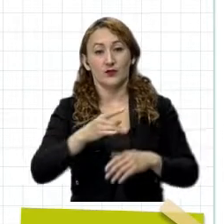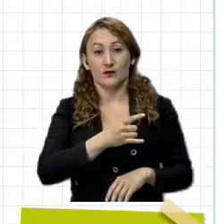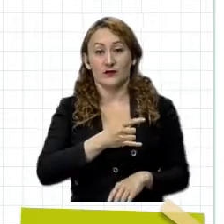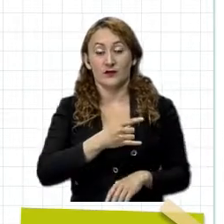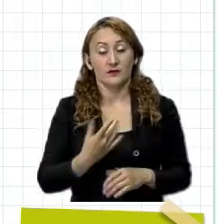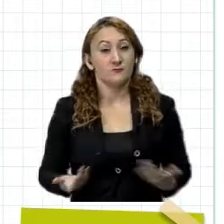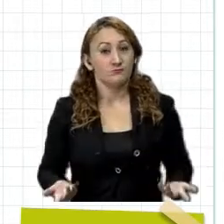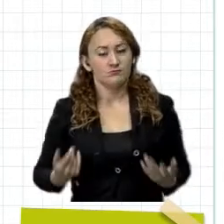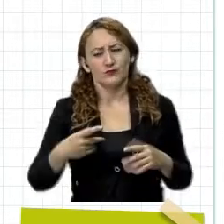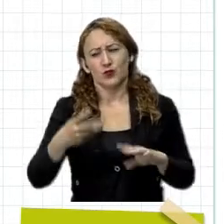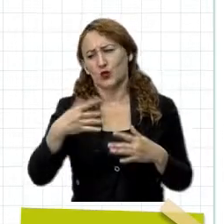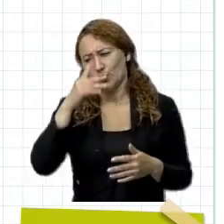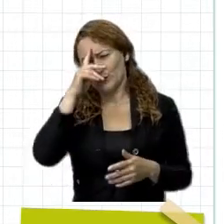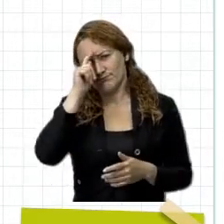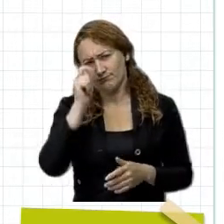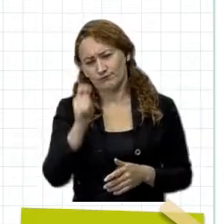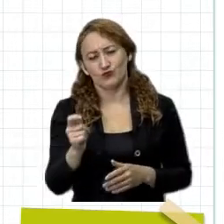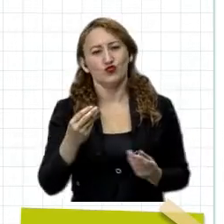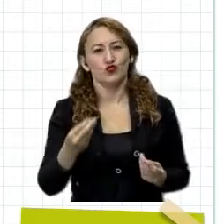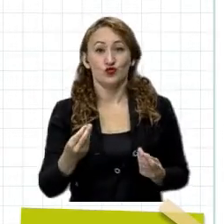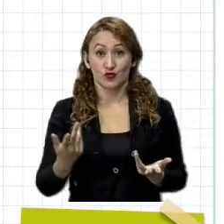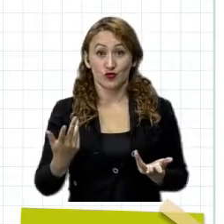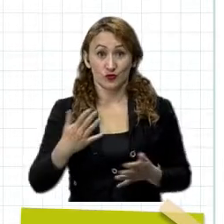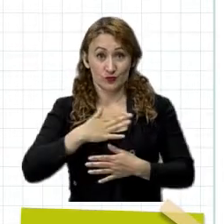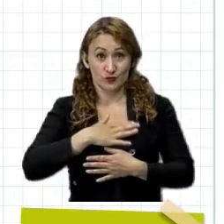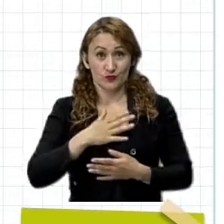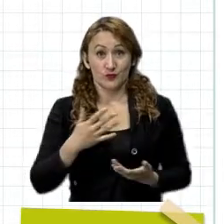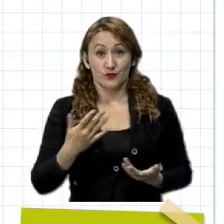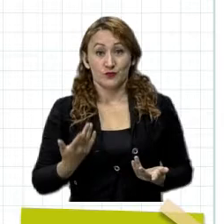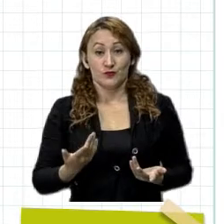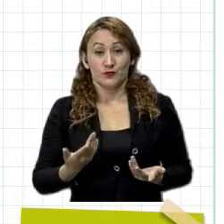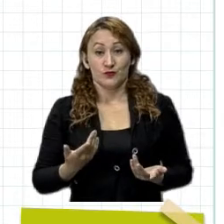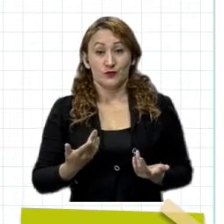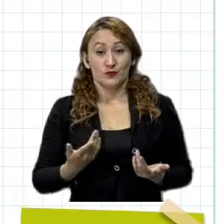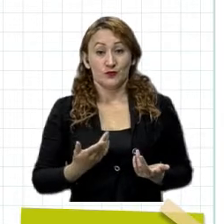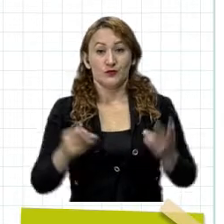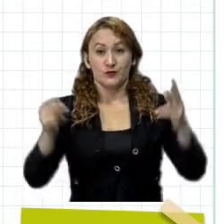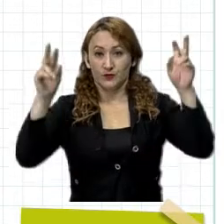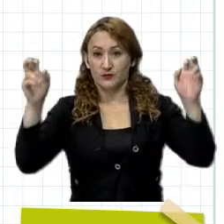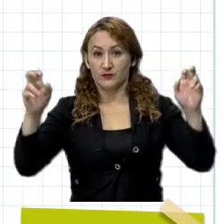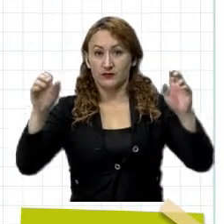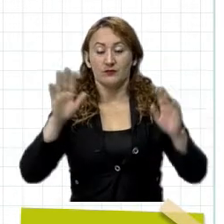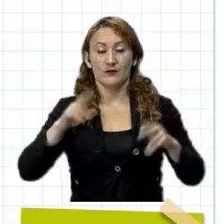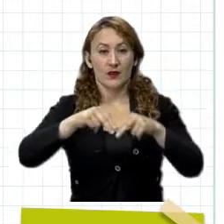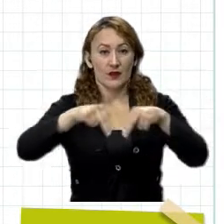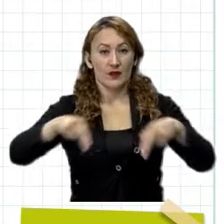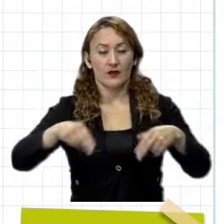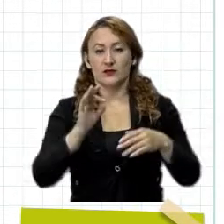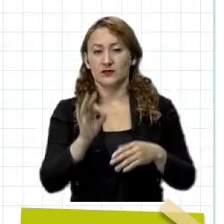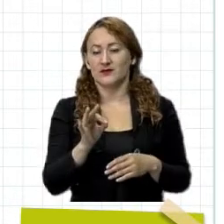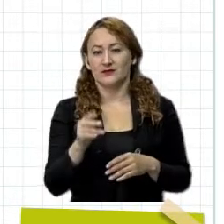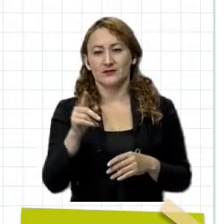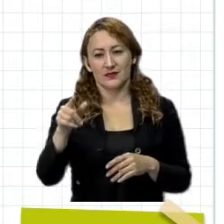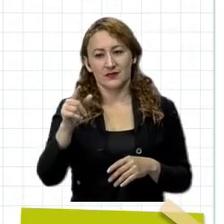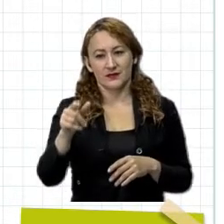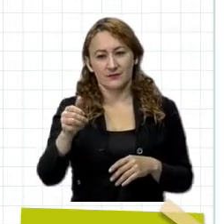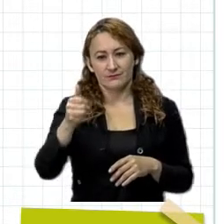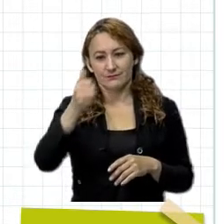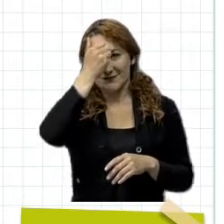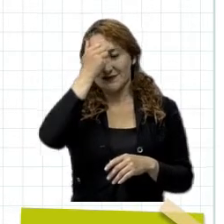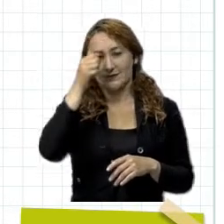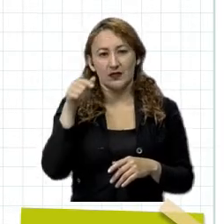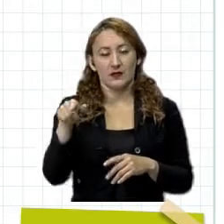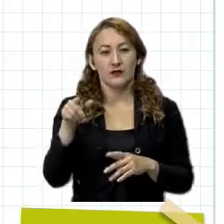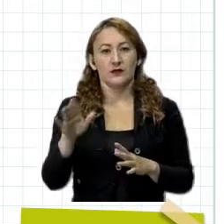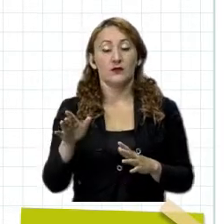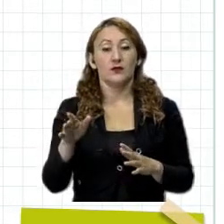quien admiro mucho, pues desde mis finitos en los temas de género siempre ha sido un referente para mí.